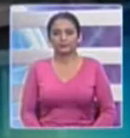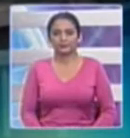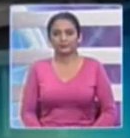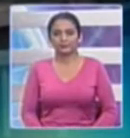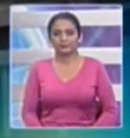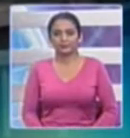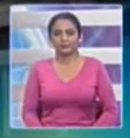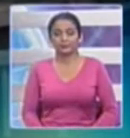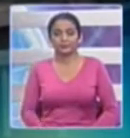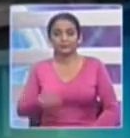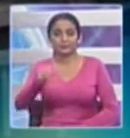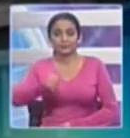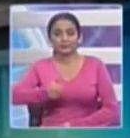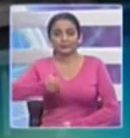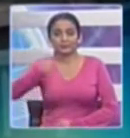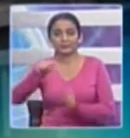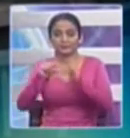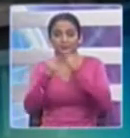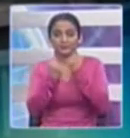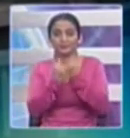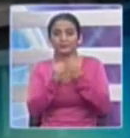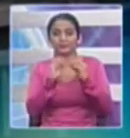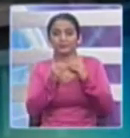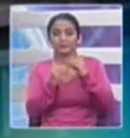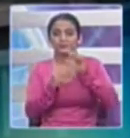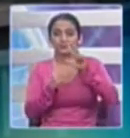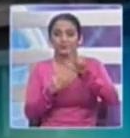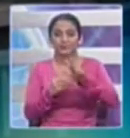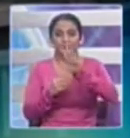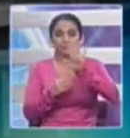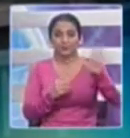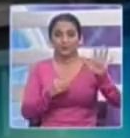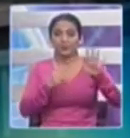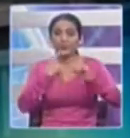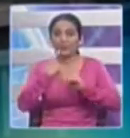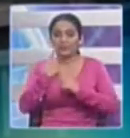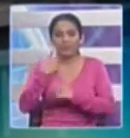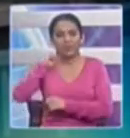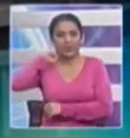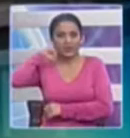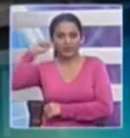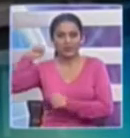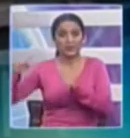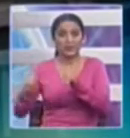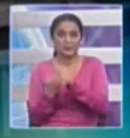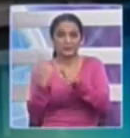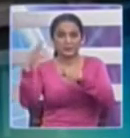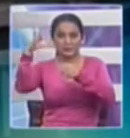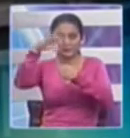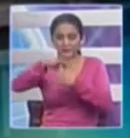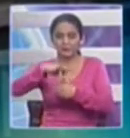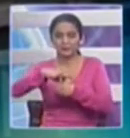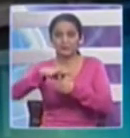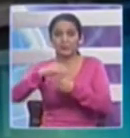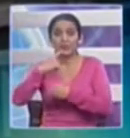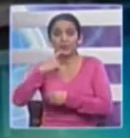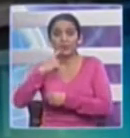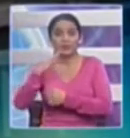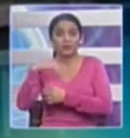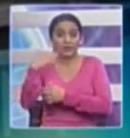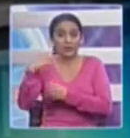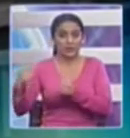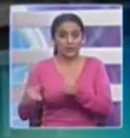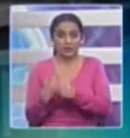El candidato presidencial por Alianza País, Lenín Moreno, se declara ganador de la primera vuelta electoral y aseguró que en la